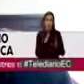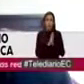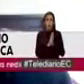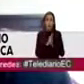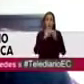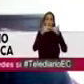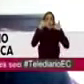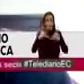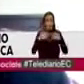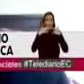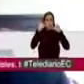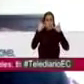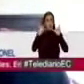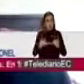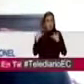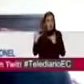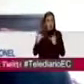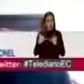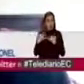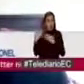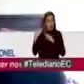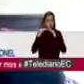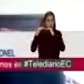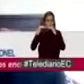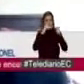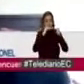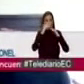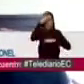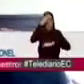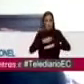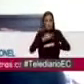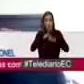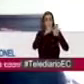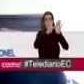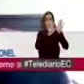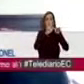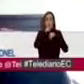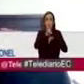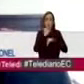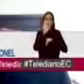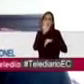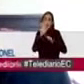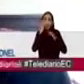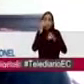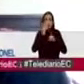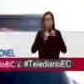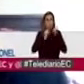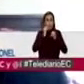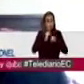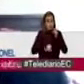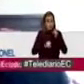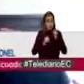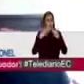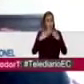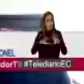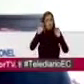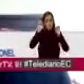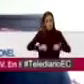establecer un valor único de cargo tarifario de 10.5 centavos de dólar por kilovatio hora para poder